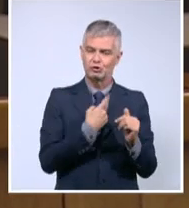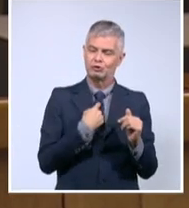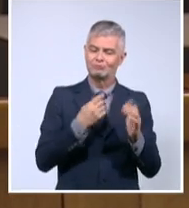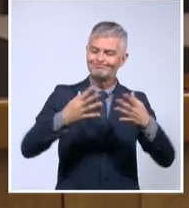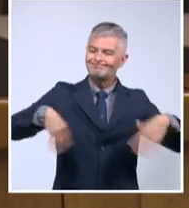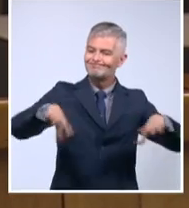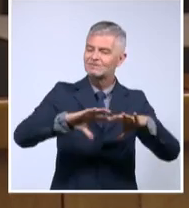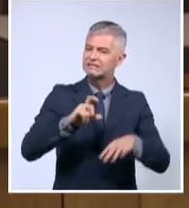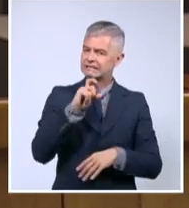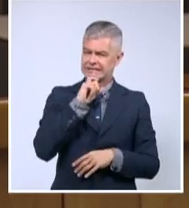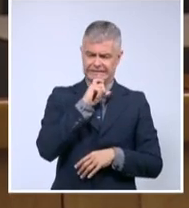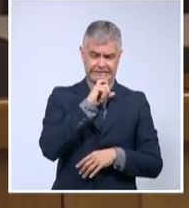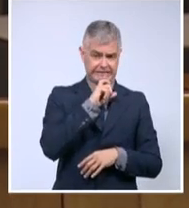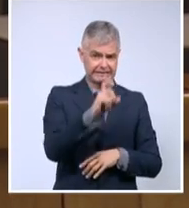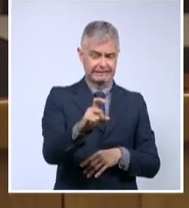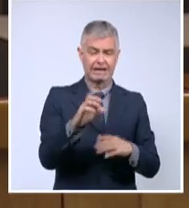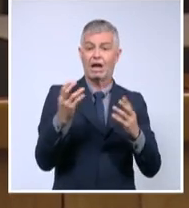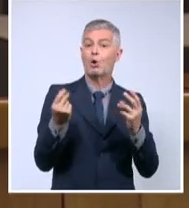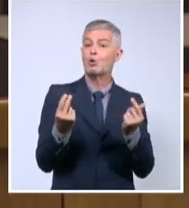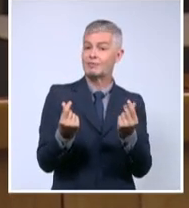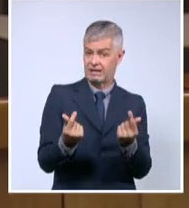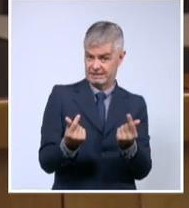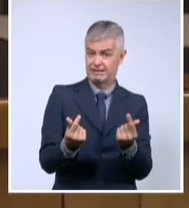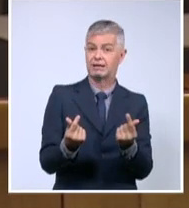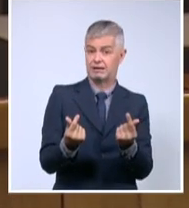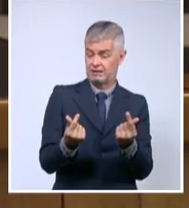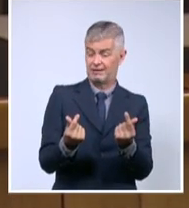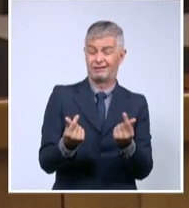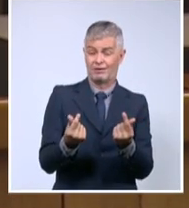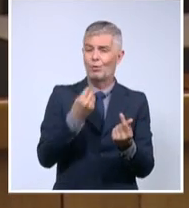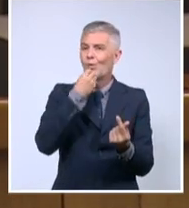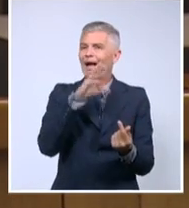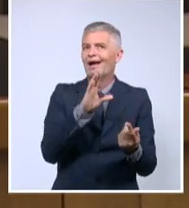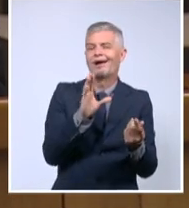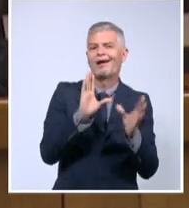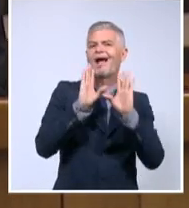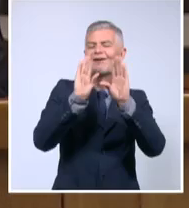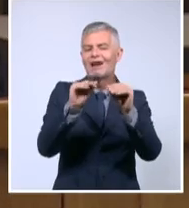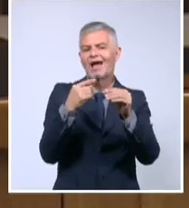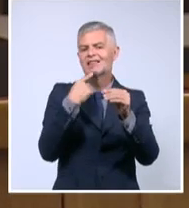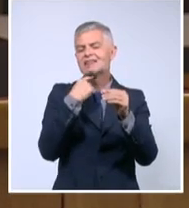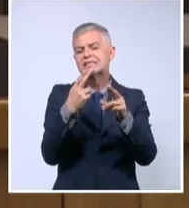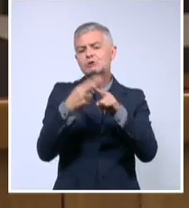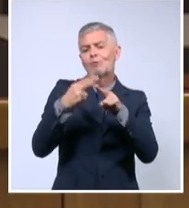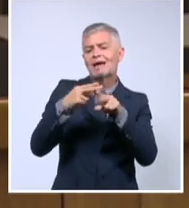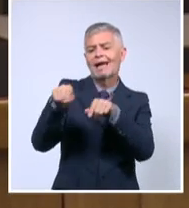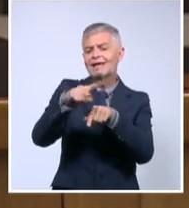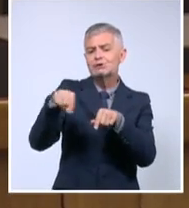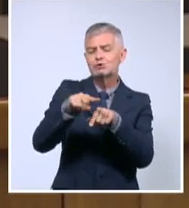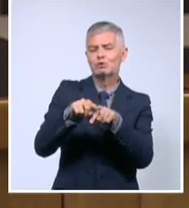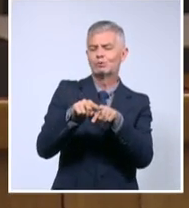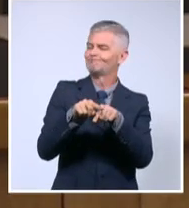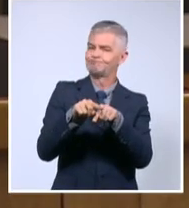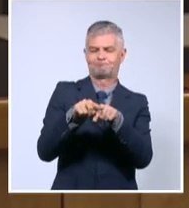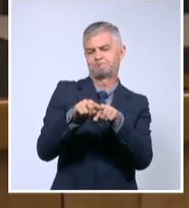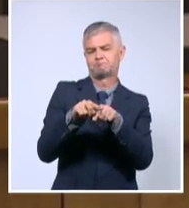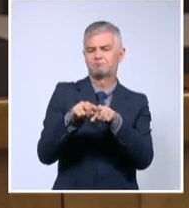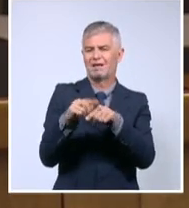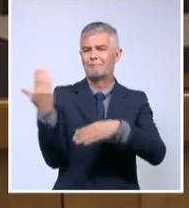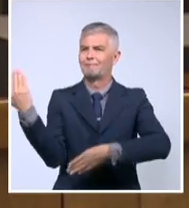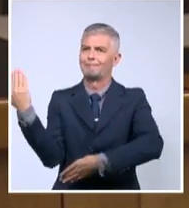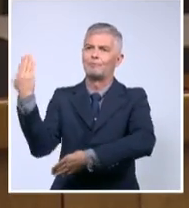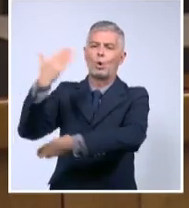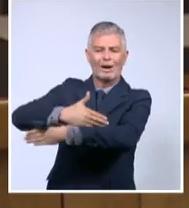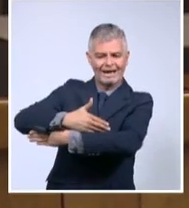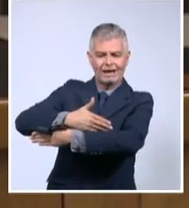excepcionales en la economía. Cualquier adjetivo resultaría insuficiente para calificar la atroz combinación del bloqueo reforzado